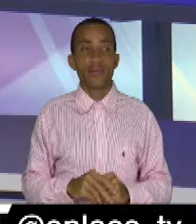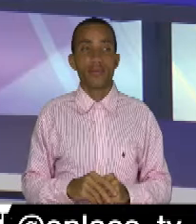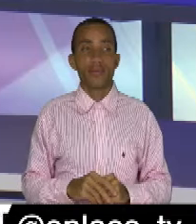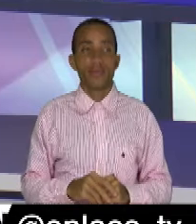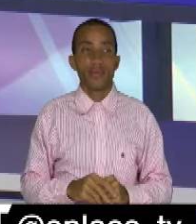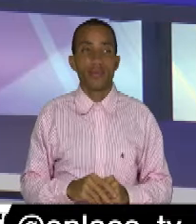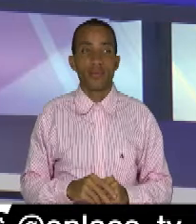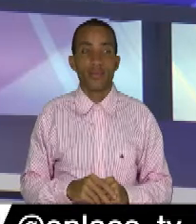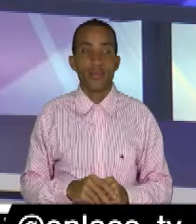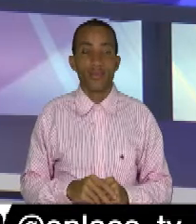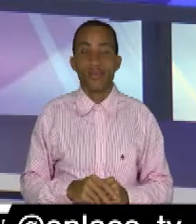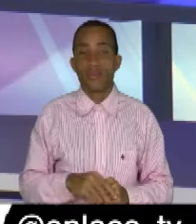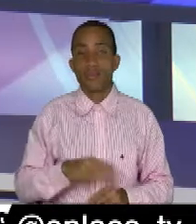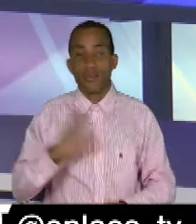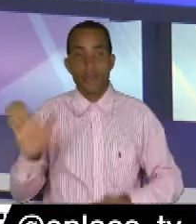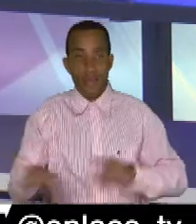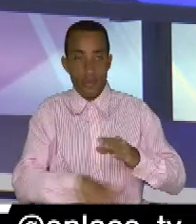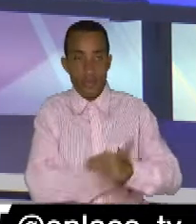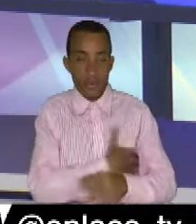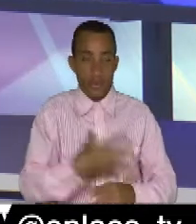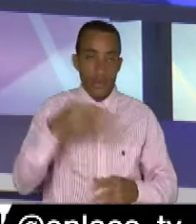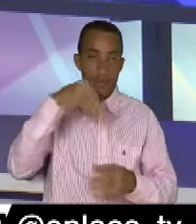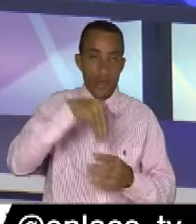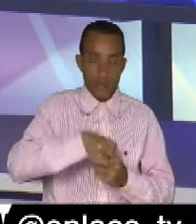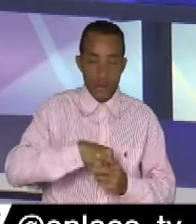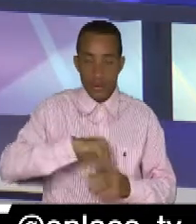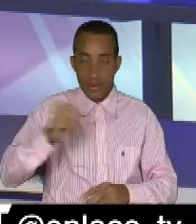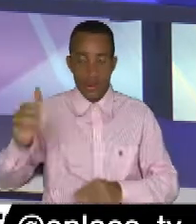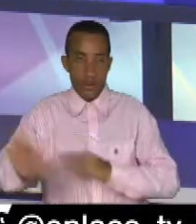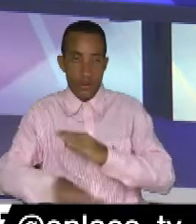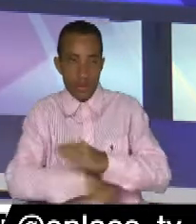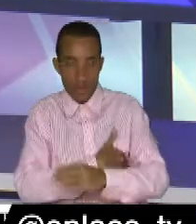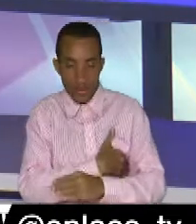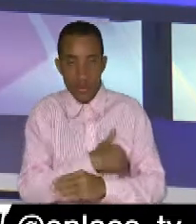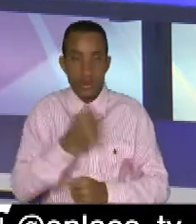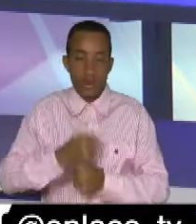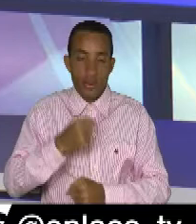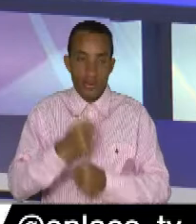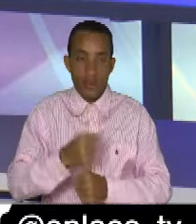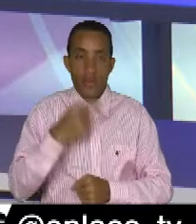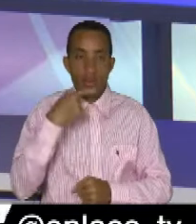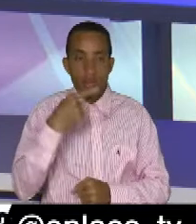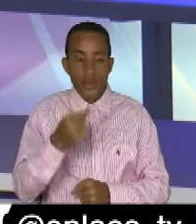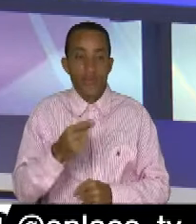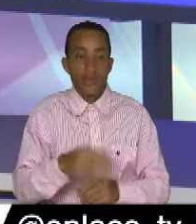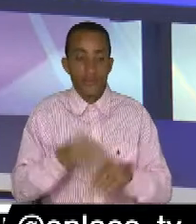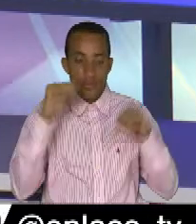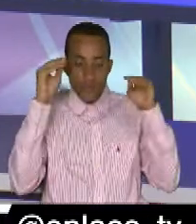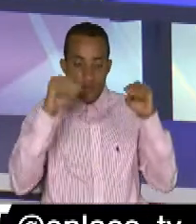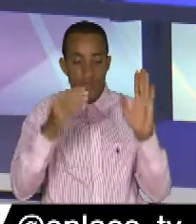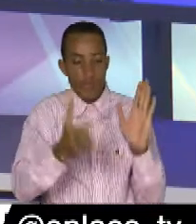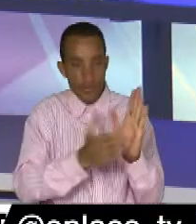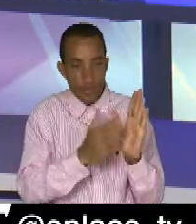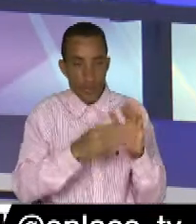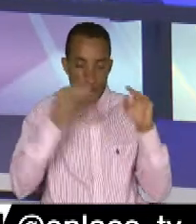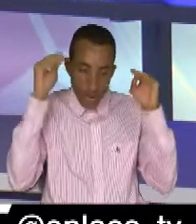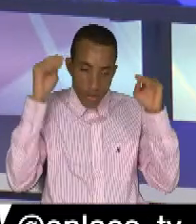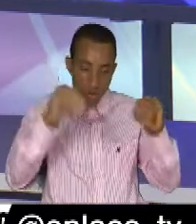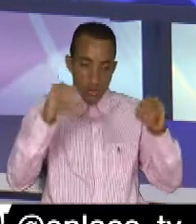Delegados de los Ministerios del Interior y de Trabajo hablaron de empleo y capacitación con líderes del corregimiento El Centro. El encuentro forma parte de los